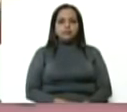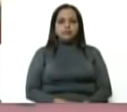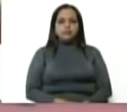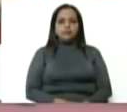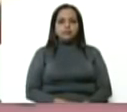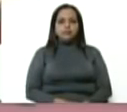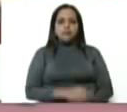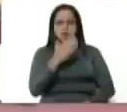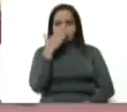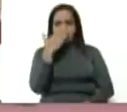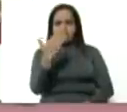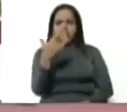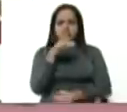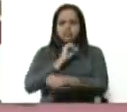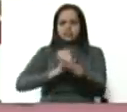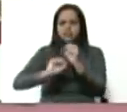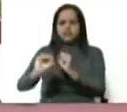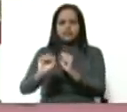Son frentes de batalla,